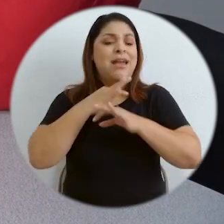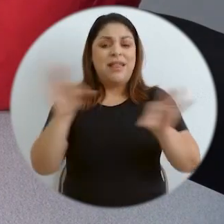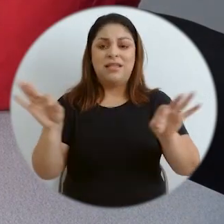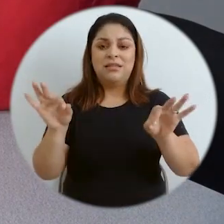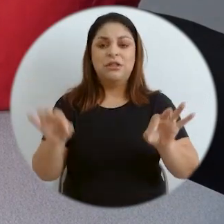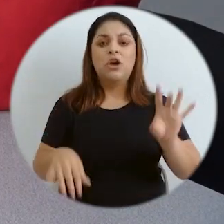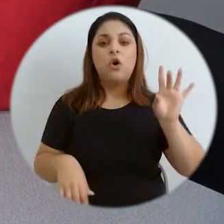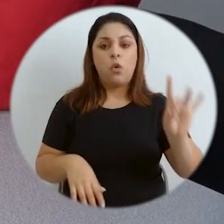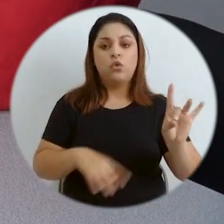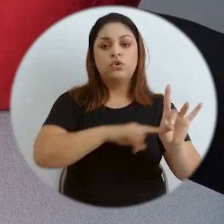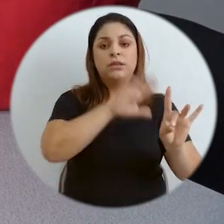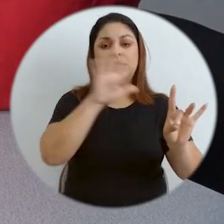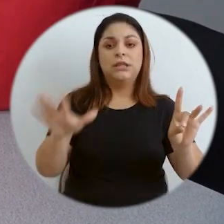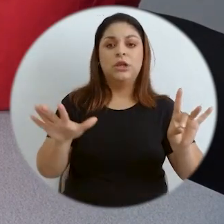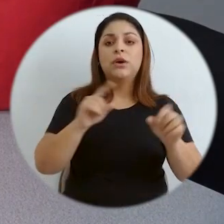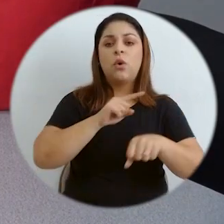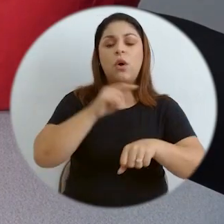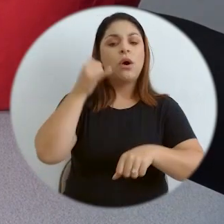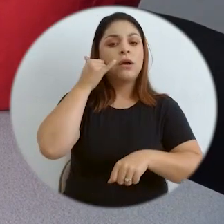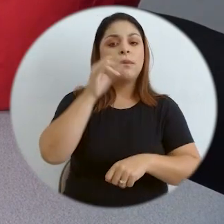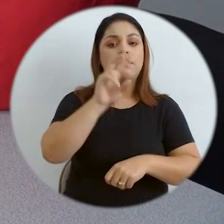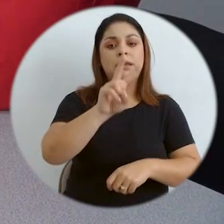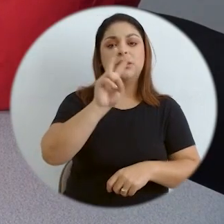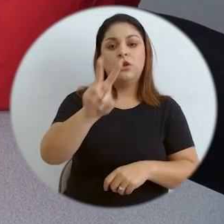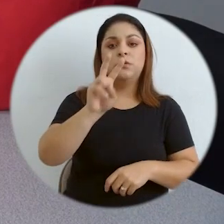5. Y el teléfono es